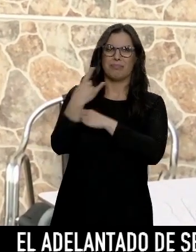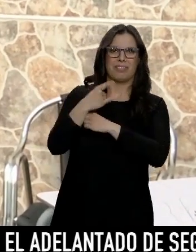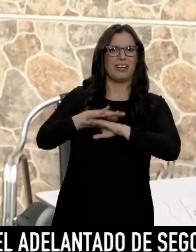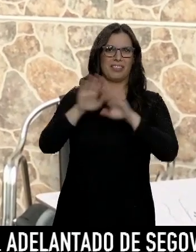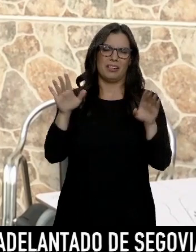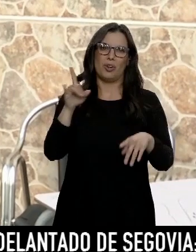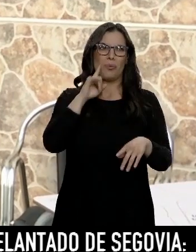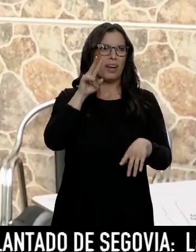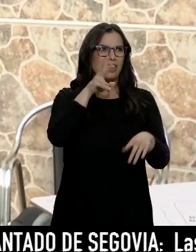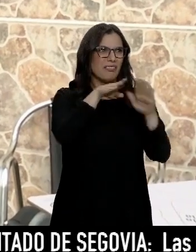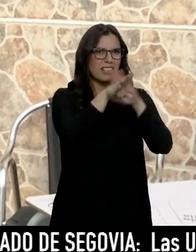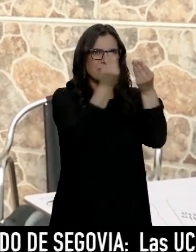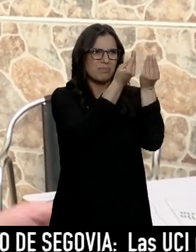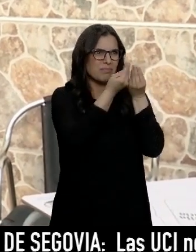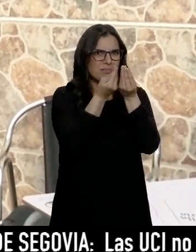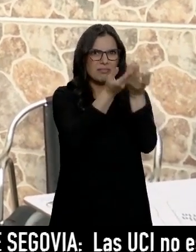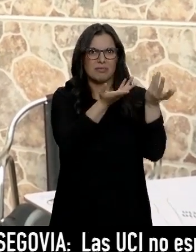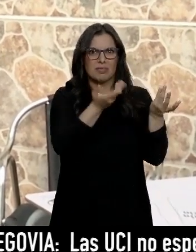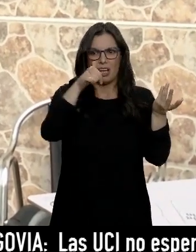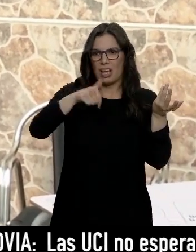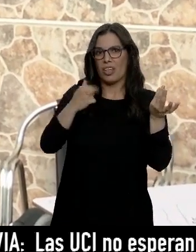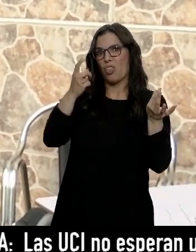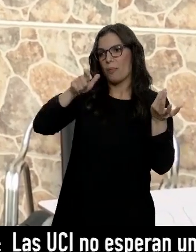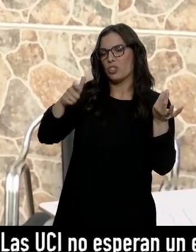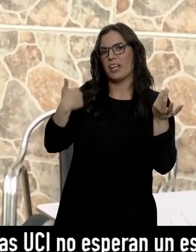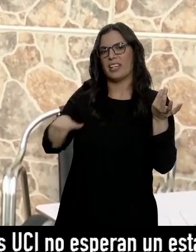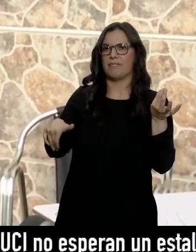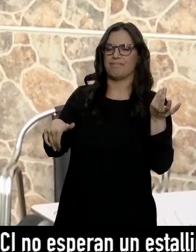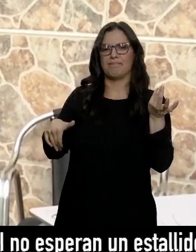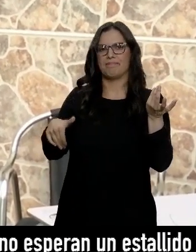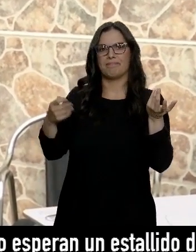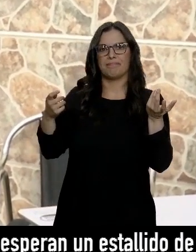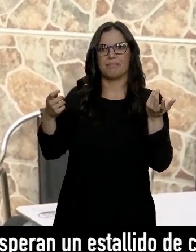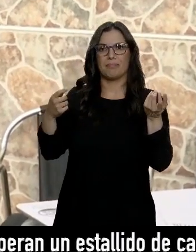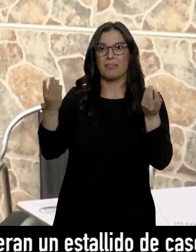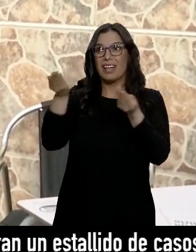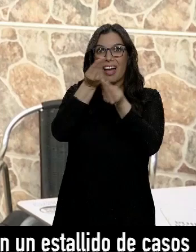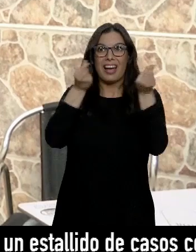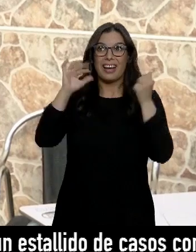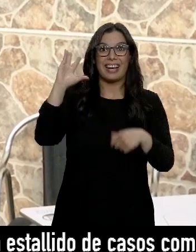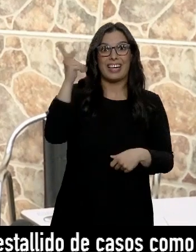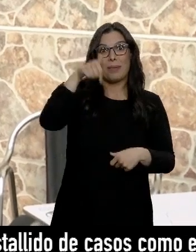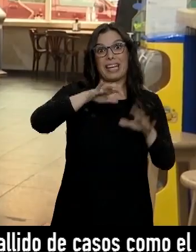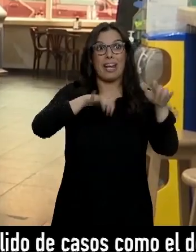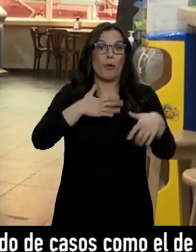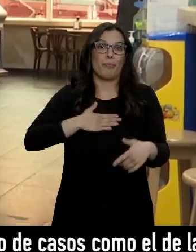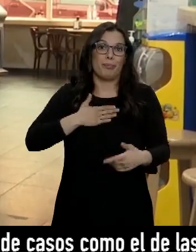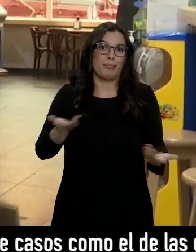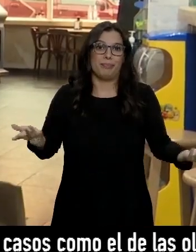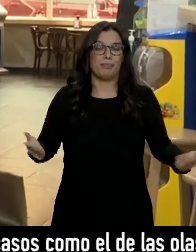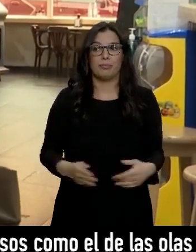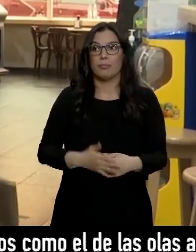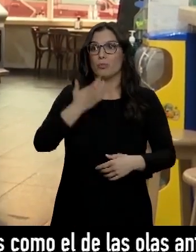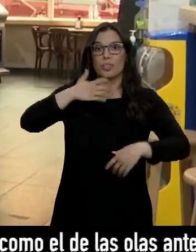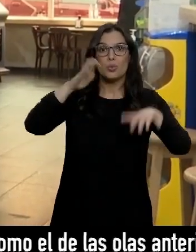sitios y está lleno de gente hasta atrás y resulta que aquí hay 2 personas y ya tenemos que... Y en un clima como el de que tenemos en León, pues da gusto. Por lo que sea